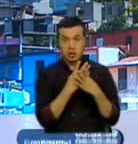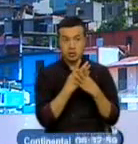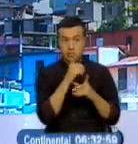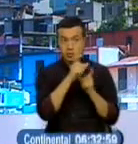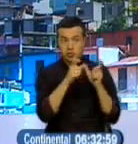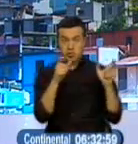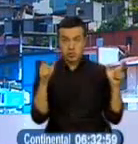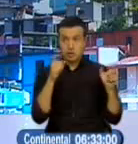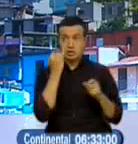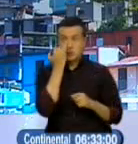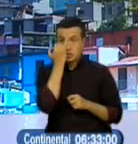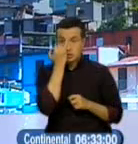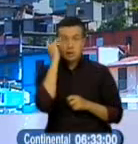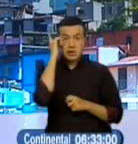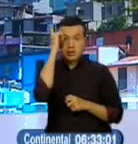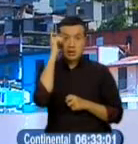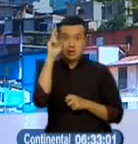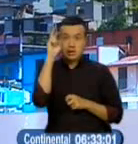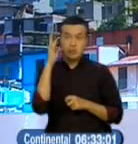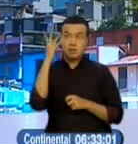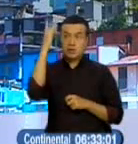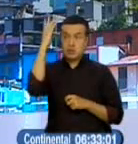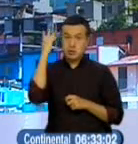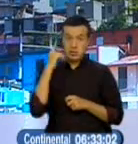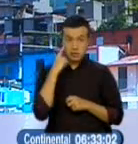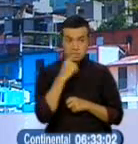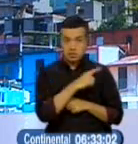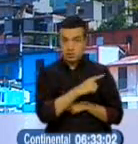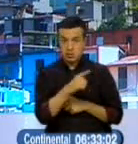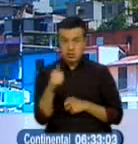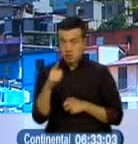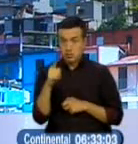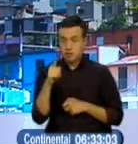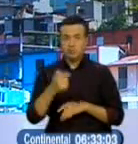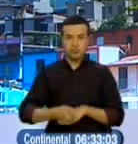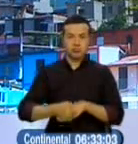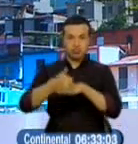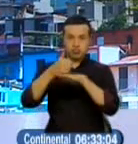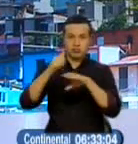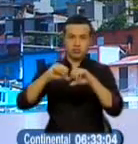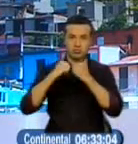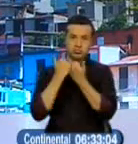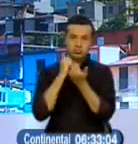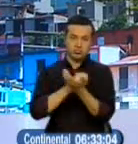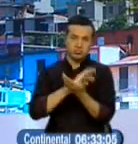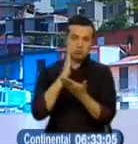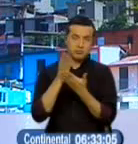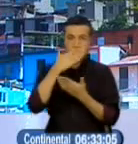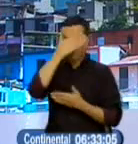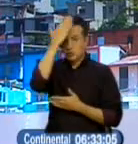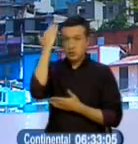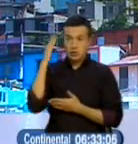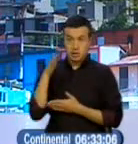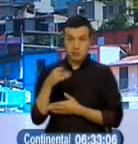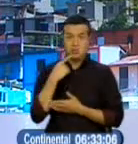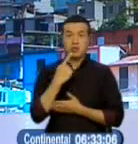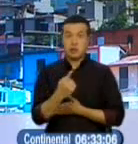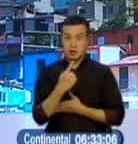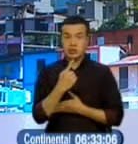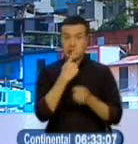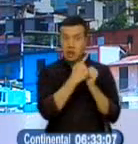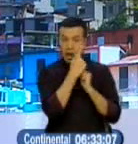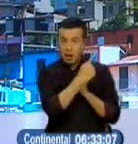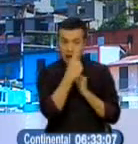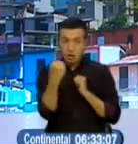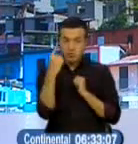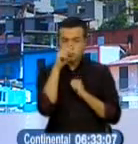indígenas apresados en acontecimientos recientes de diversa índole. De su parte, el titular del Legislativo, José Serrano, explicó que se analizará caso